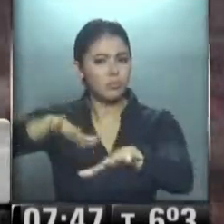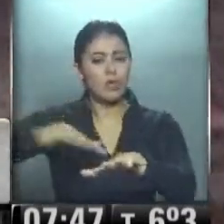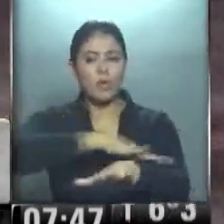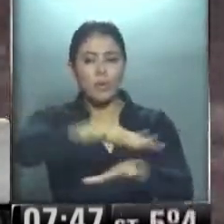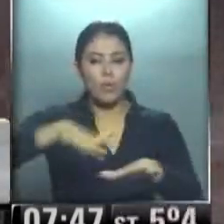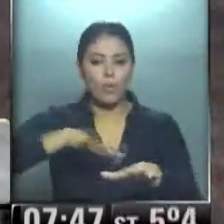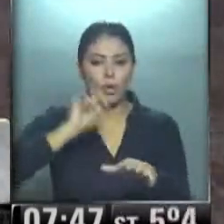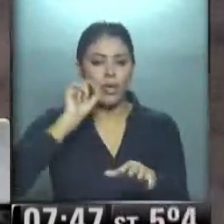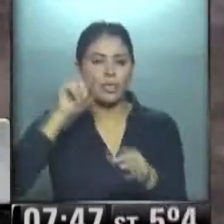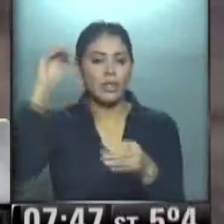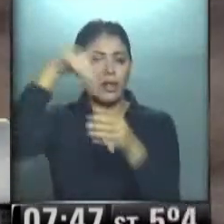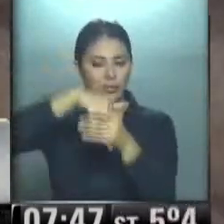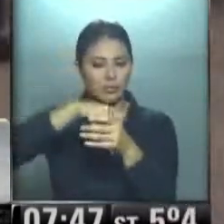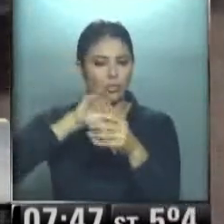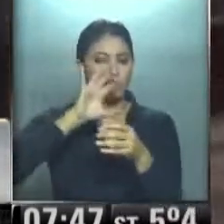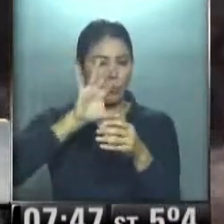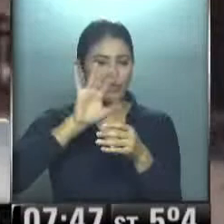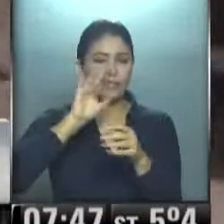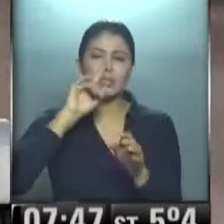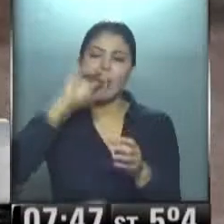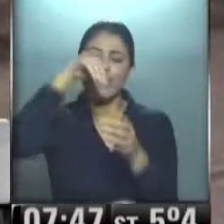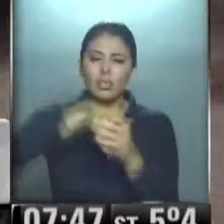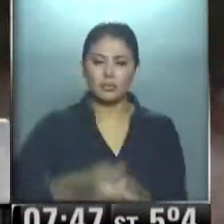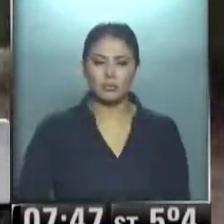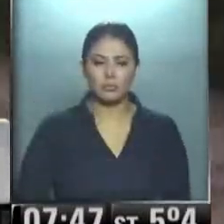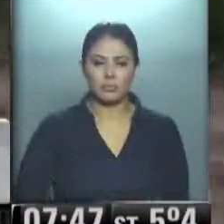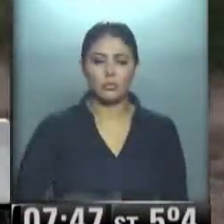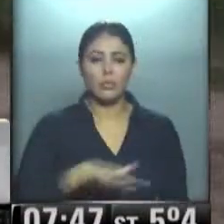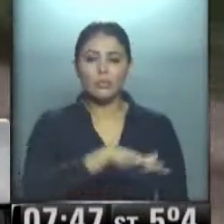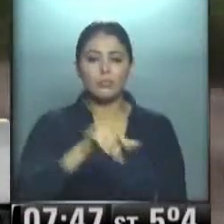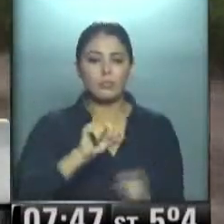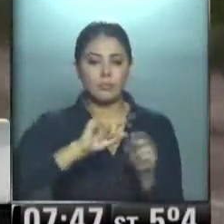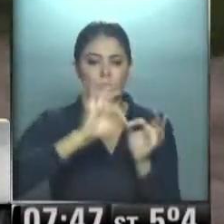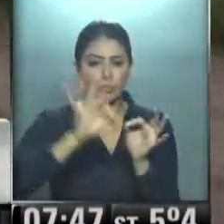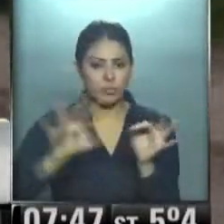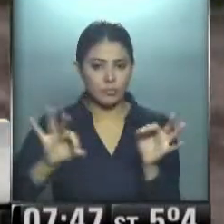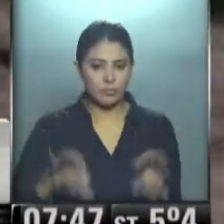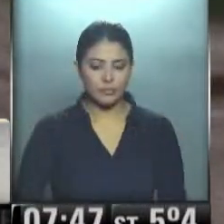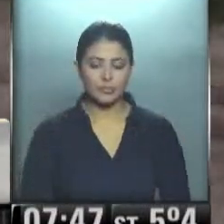de Donbass, donde se encuentran las sublevadas provincias de Lugansk y Donetsk.